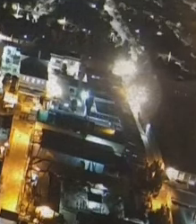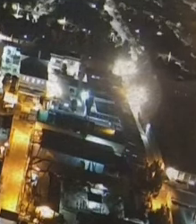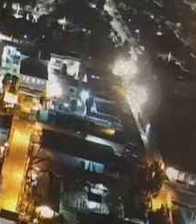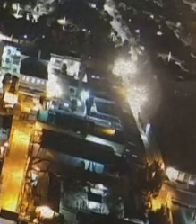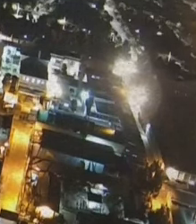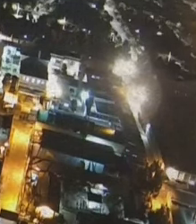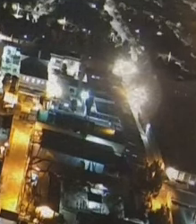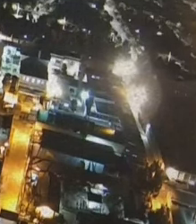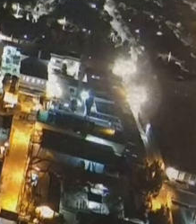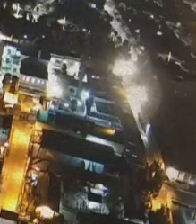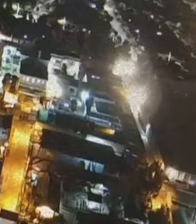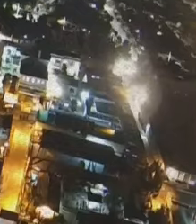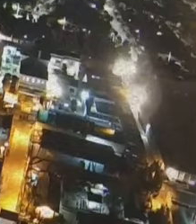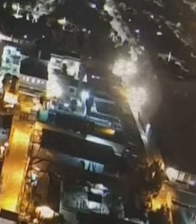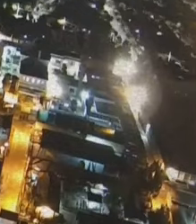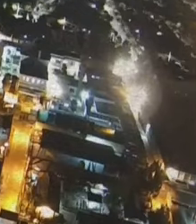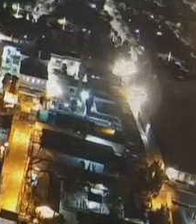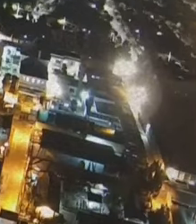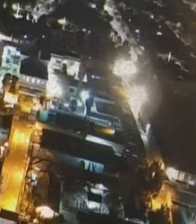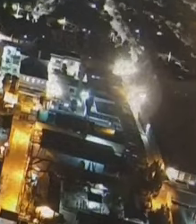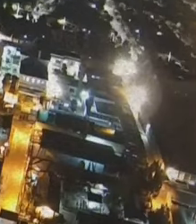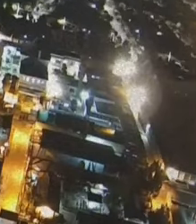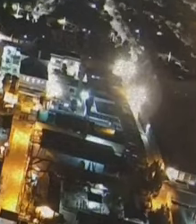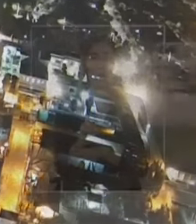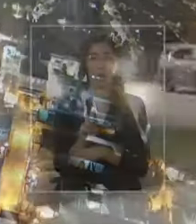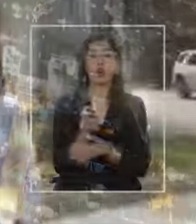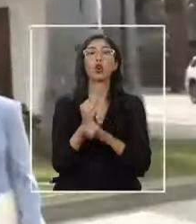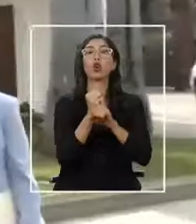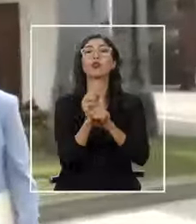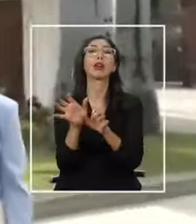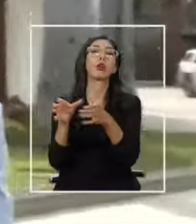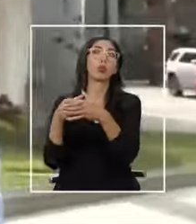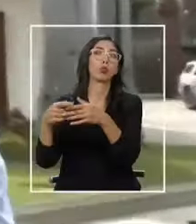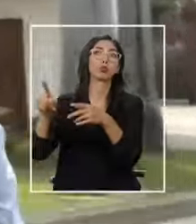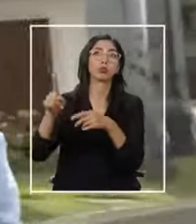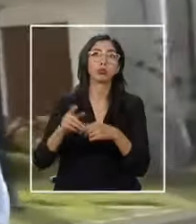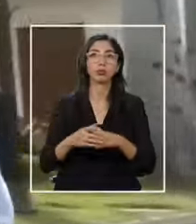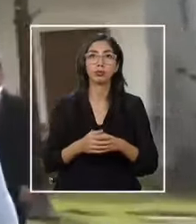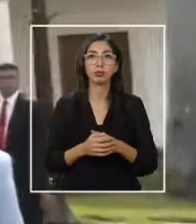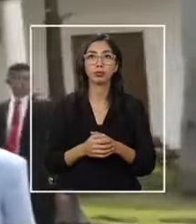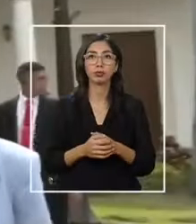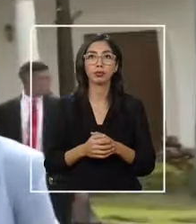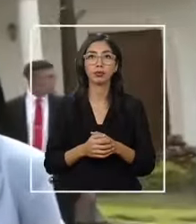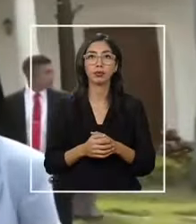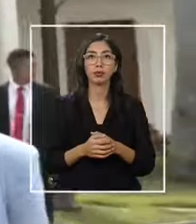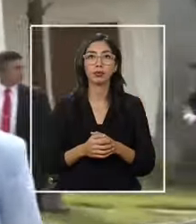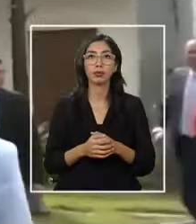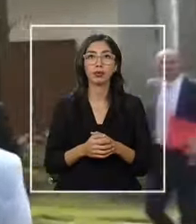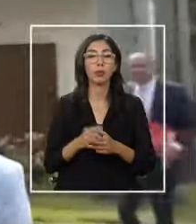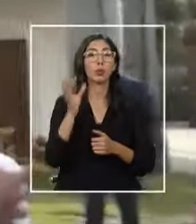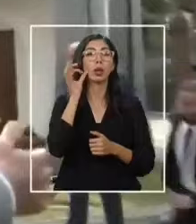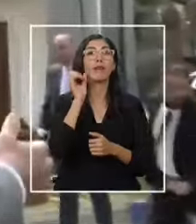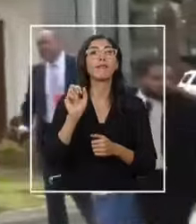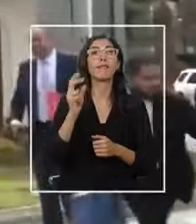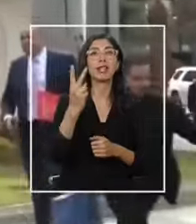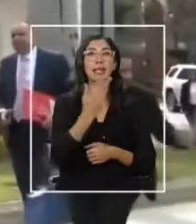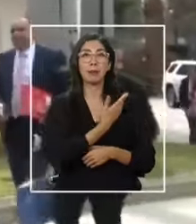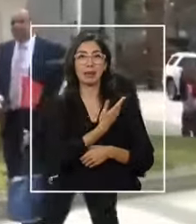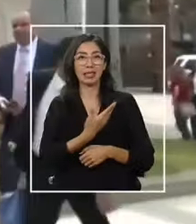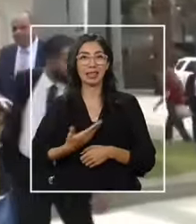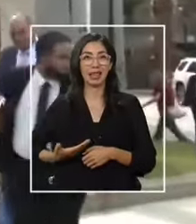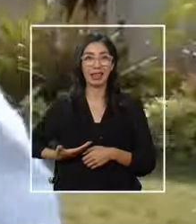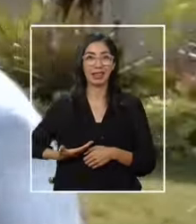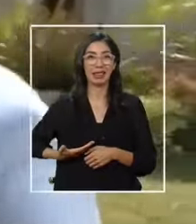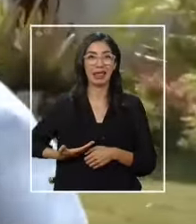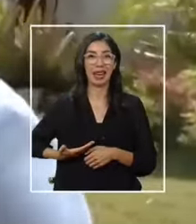Maduro. Vamos a ver a continuación sus implicancias. En manos de la vicepresidenta Delcy